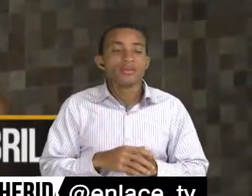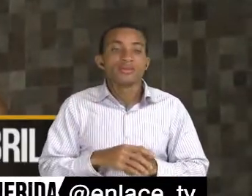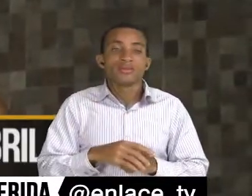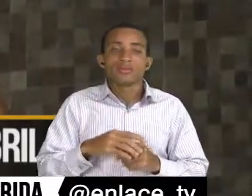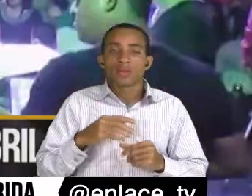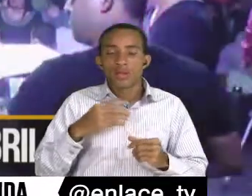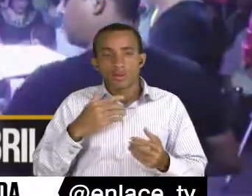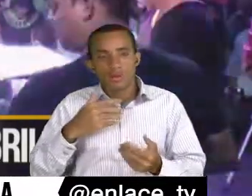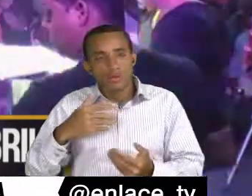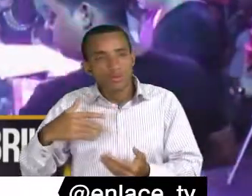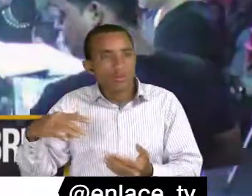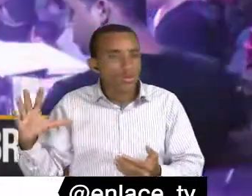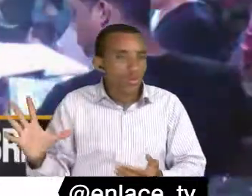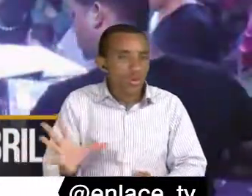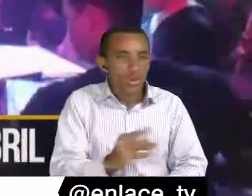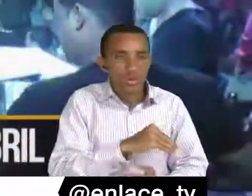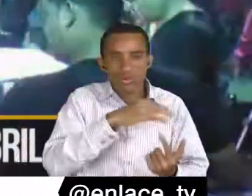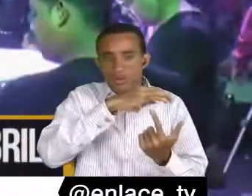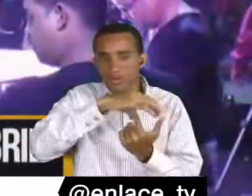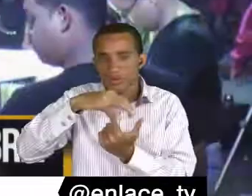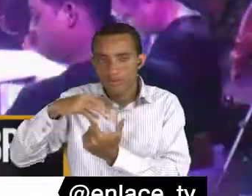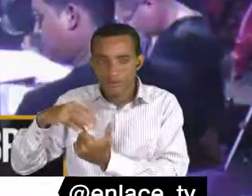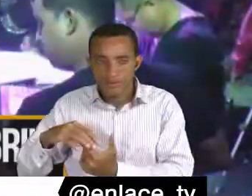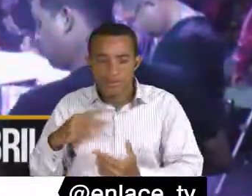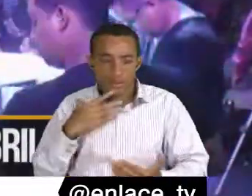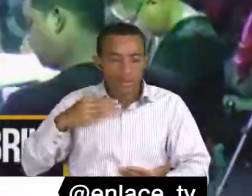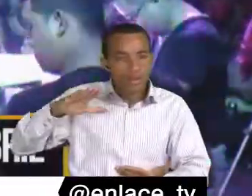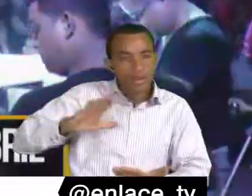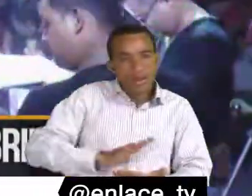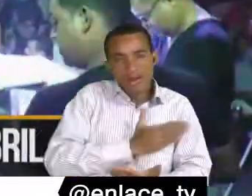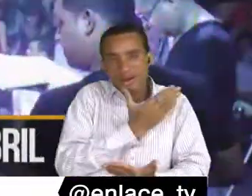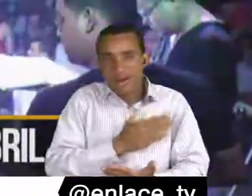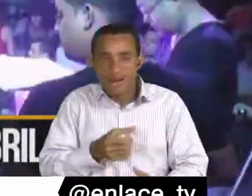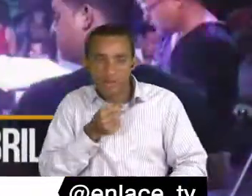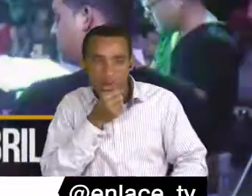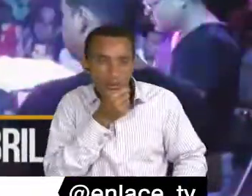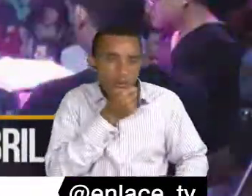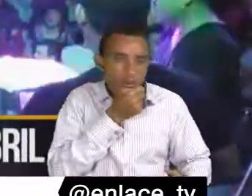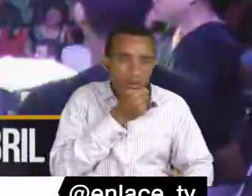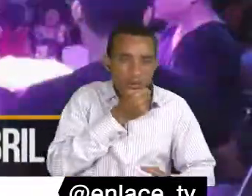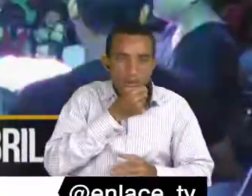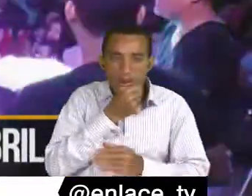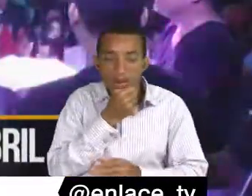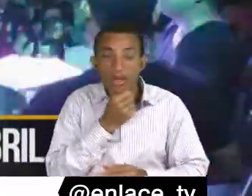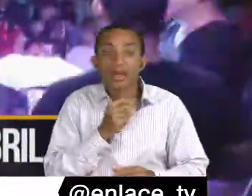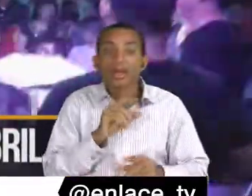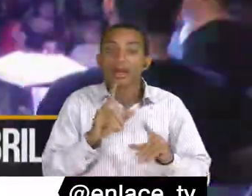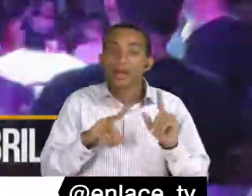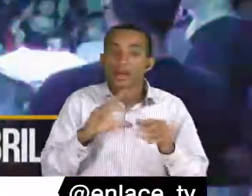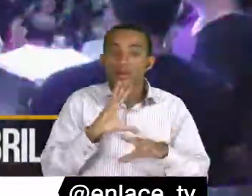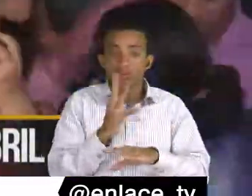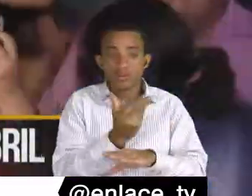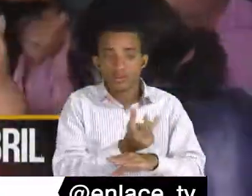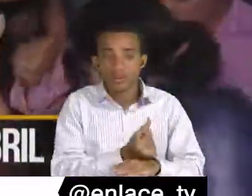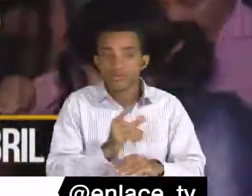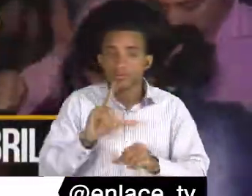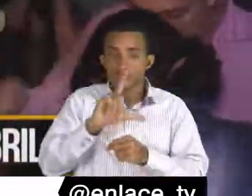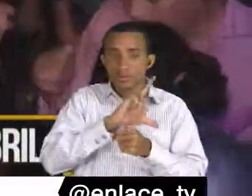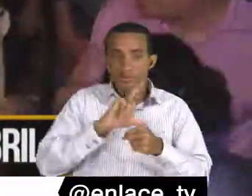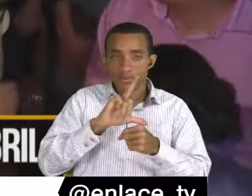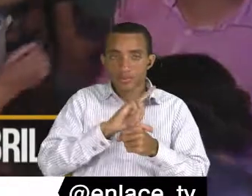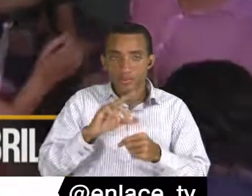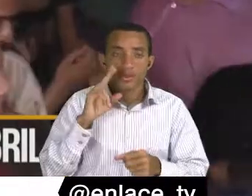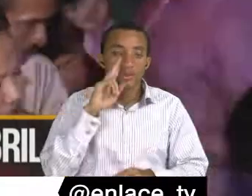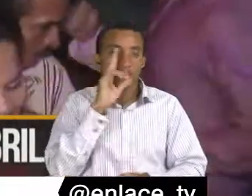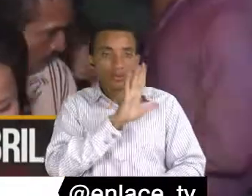que invitamos a todos los barranqueños a asistir. Vamos a tener artistas locales y nacionales, entonces la idea es que